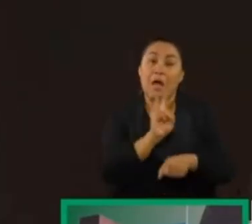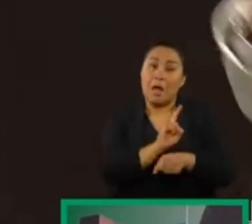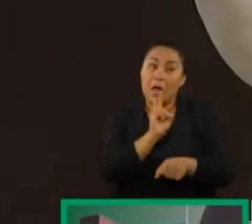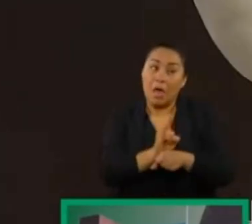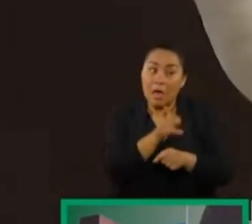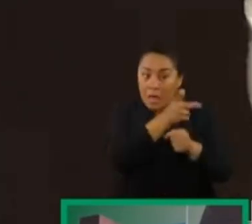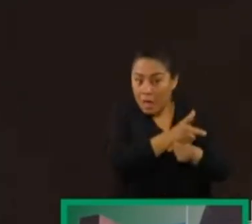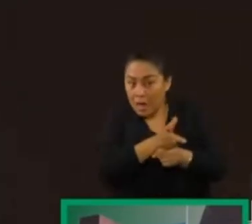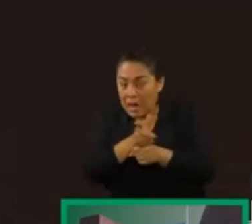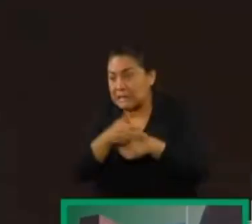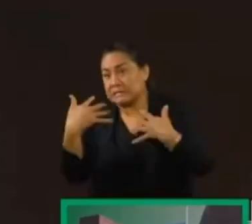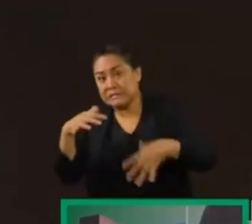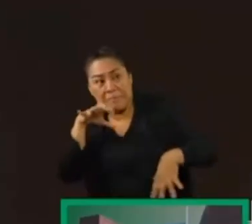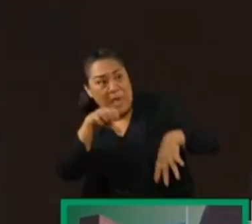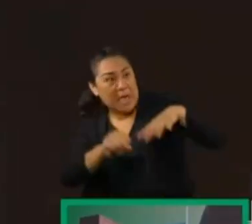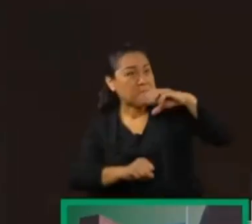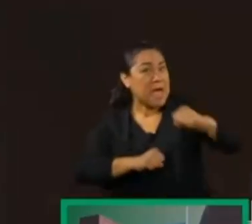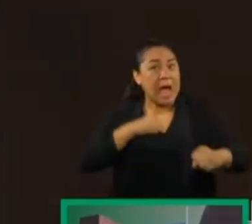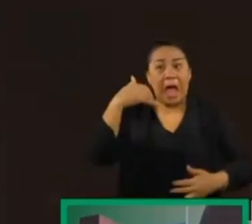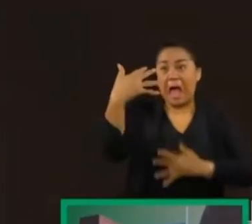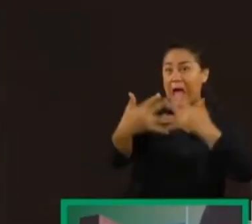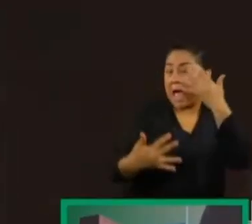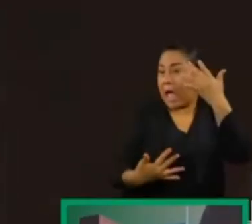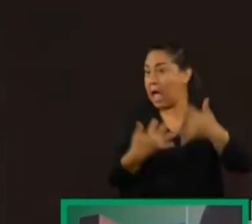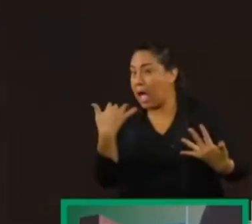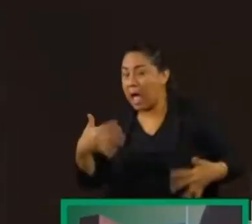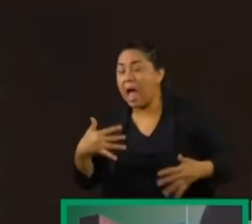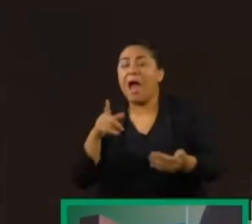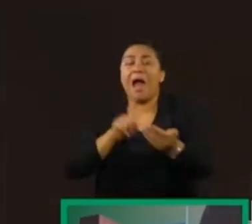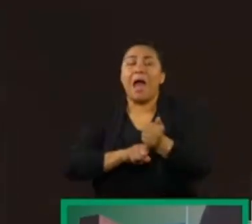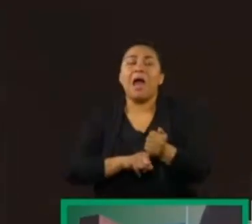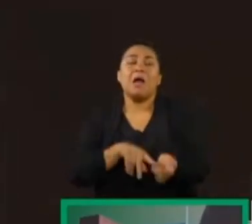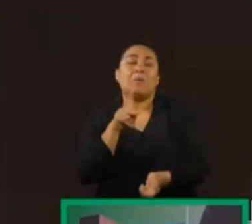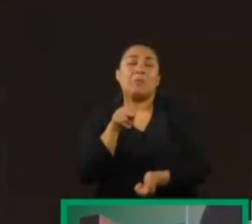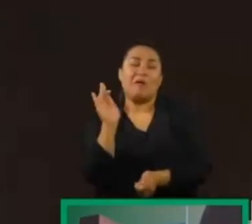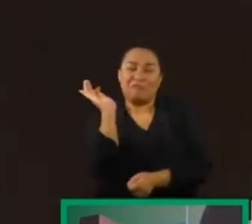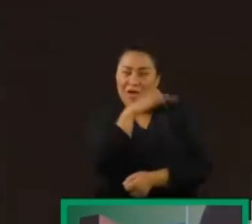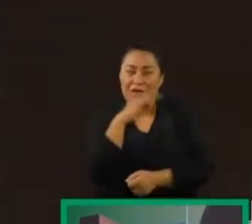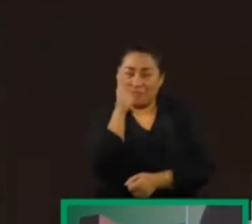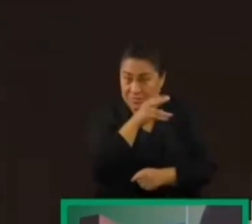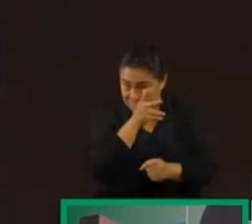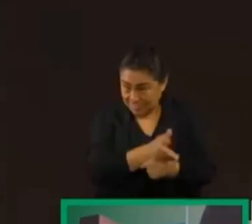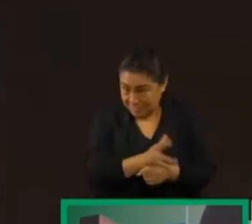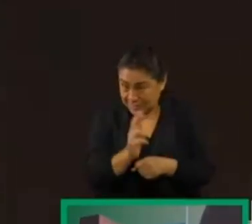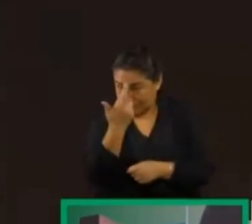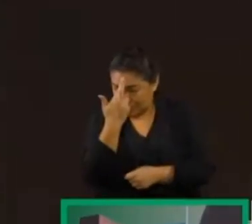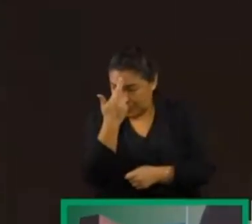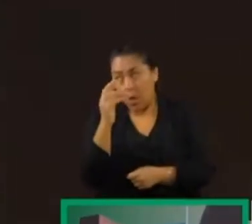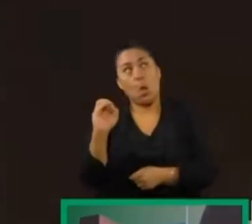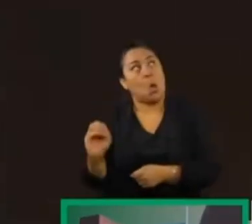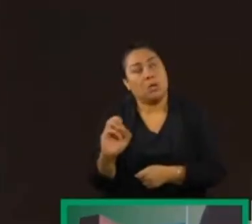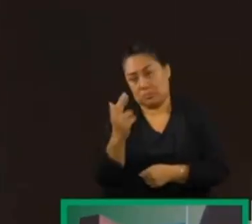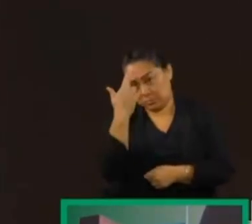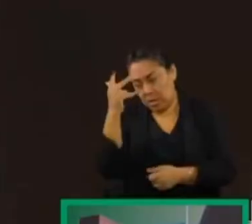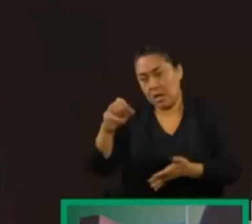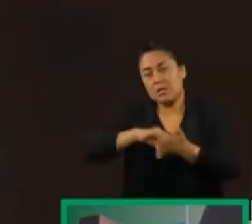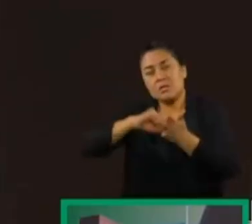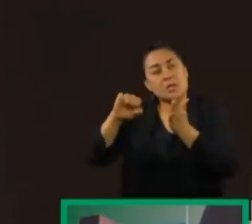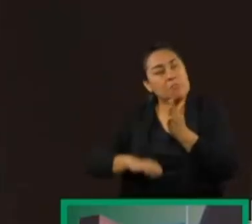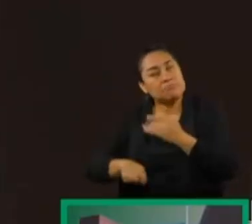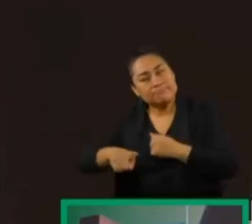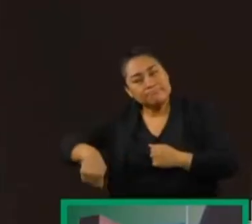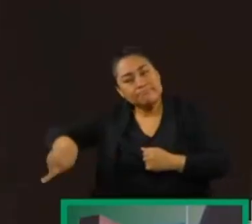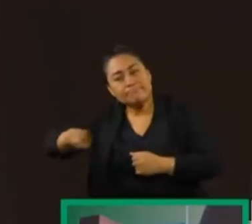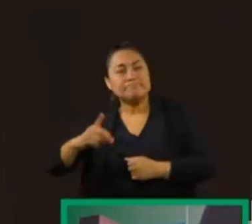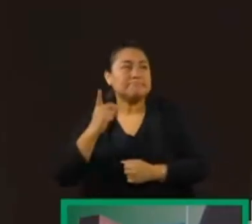ayudaban a hacer su gran espectáculo y su show para decir sus falsos operativos? ¿O por qué no les ponemos el ejemplo también, diputadas